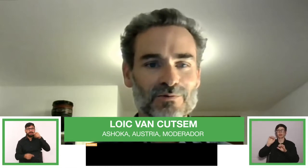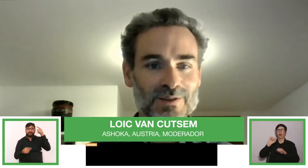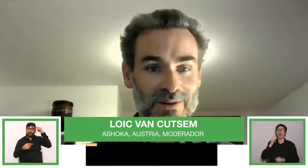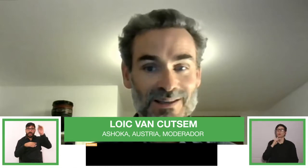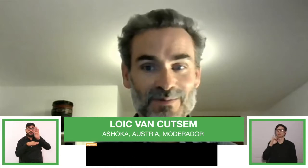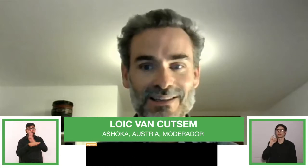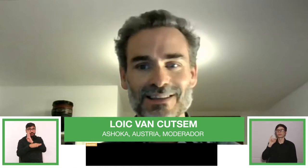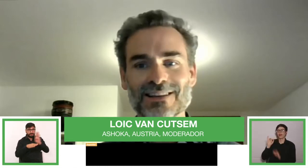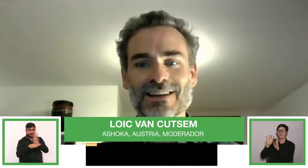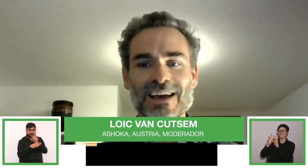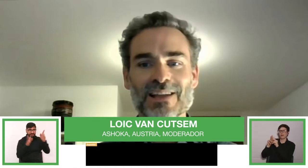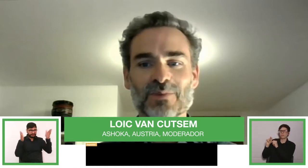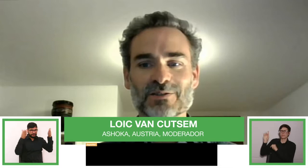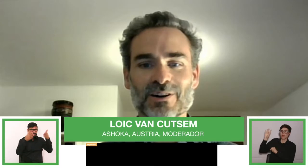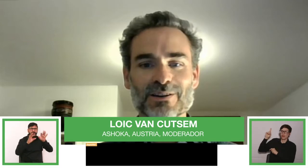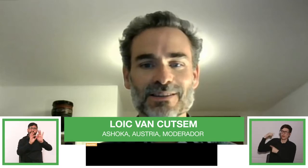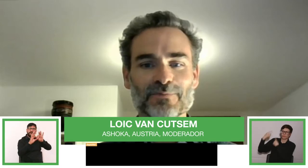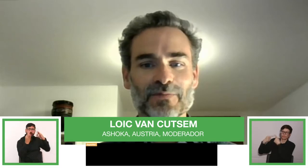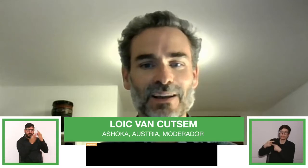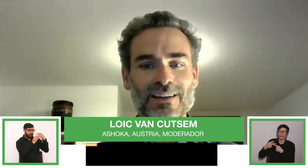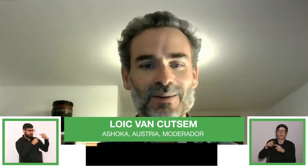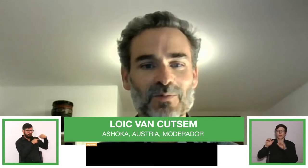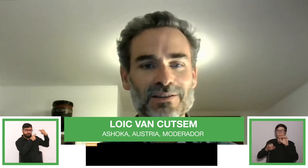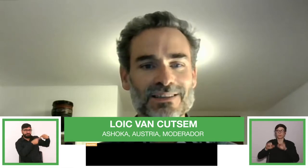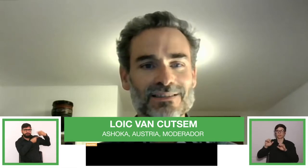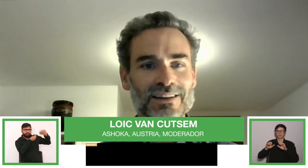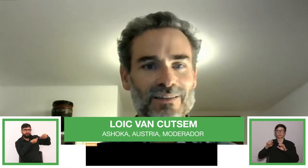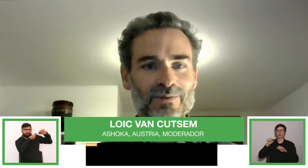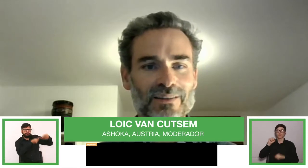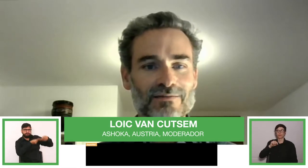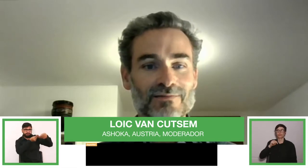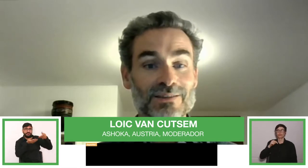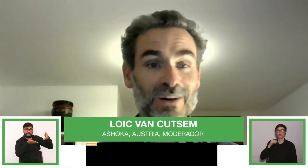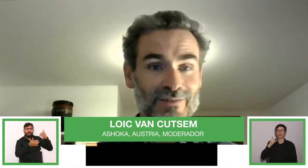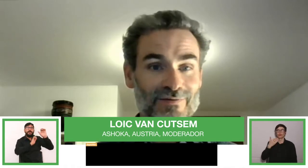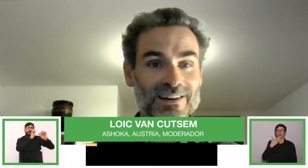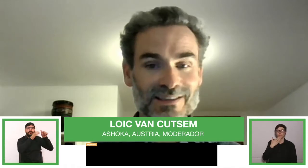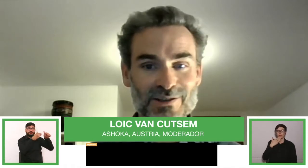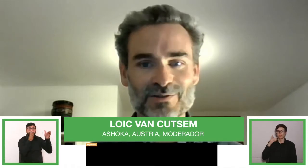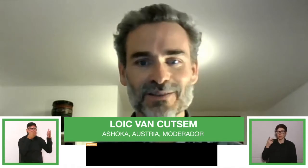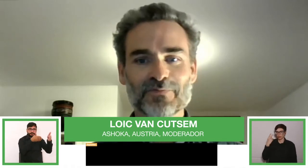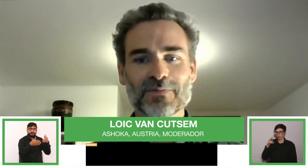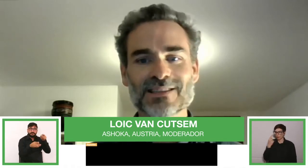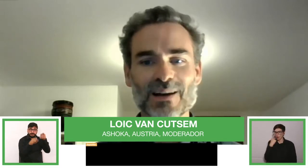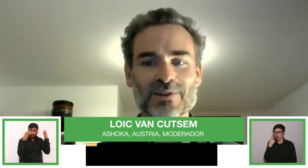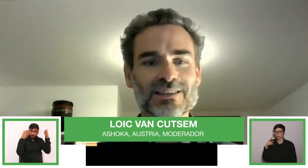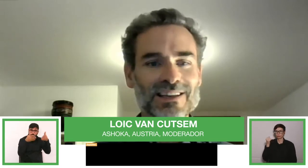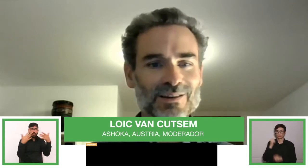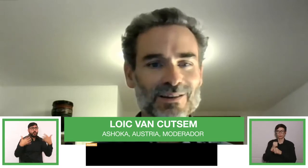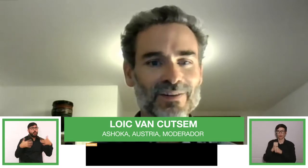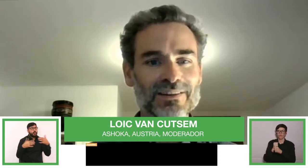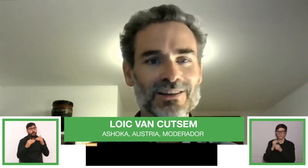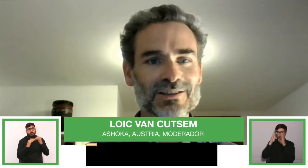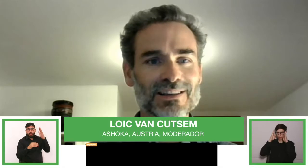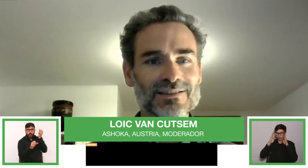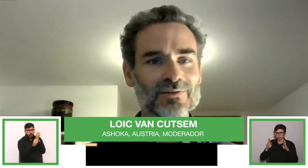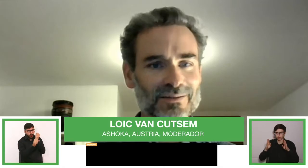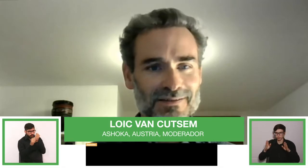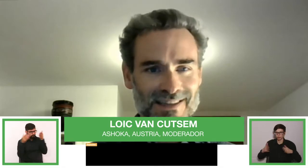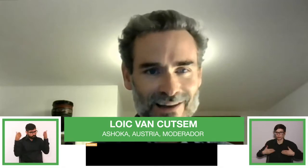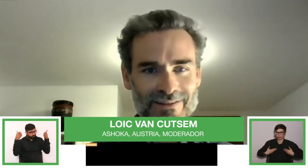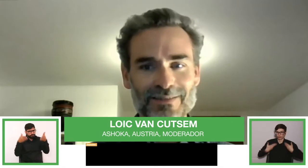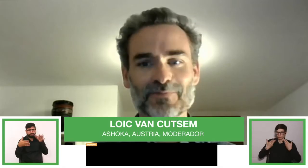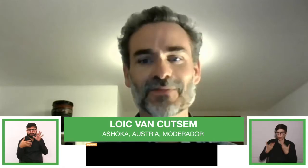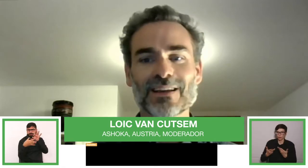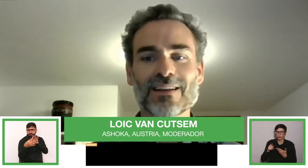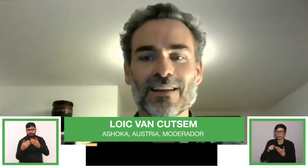se conoce como su trabajo de dedicación al ambiente social. Y